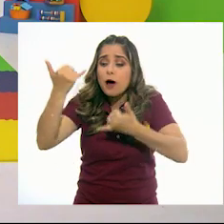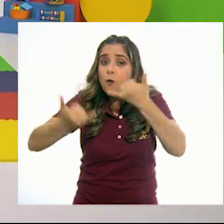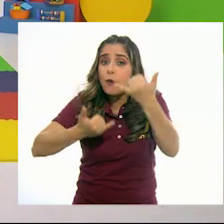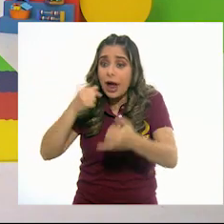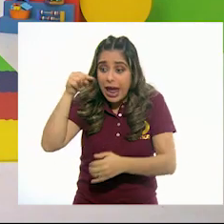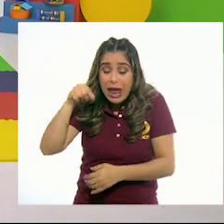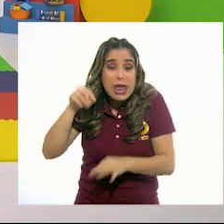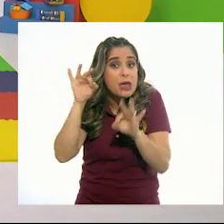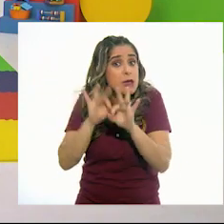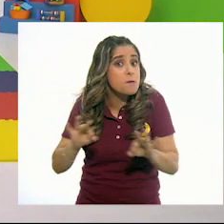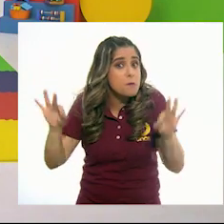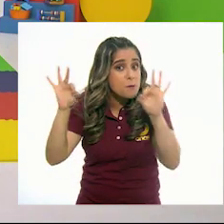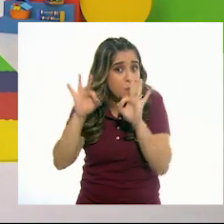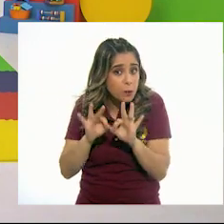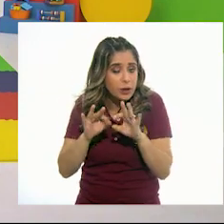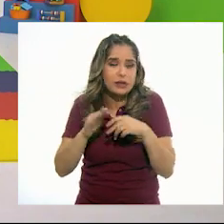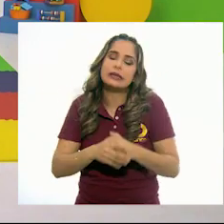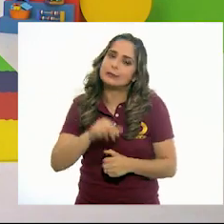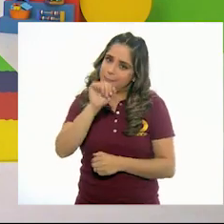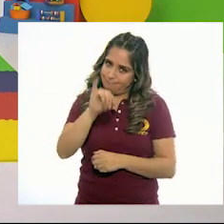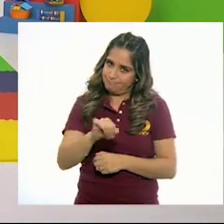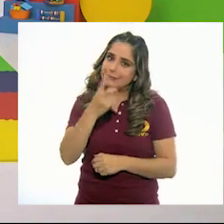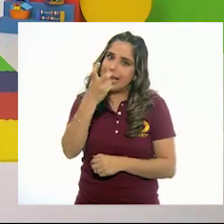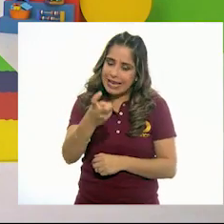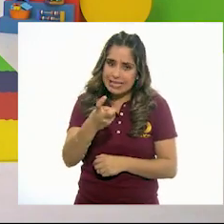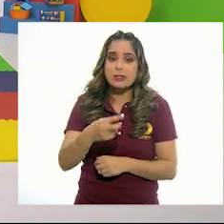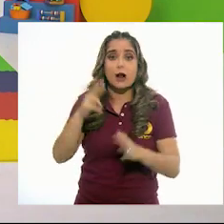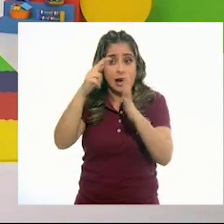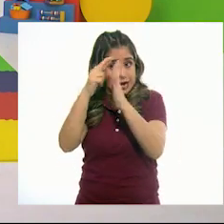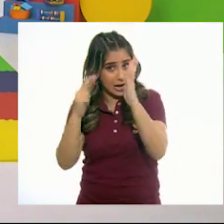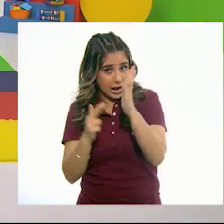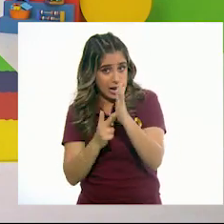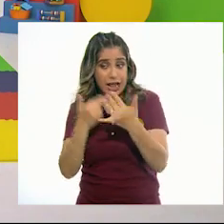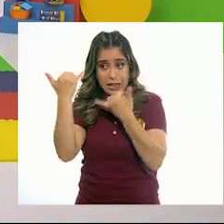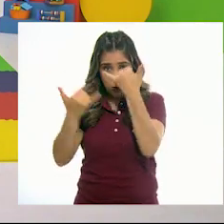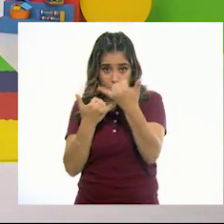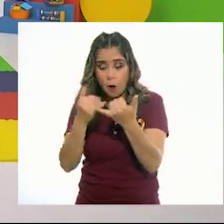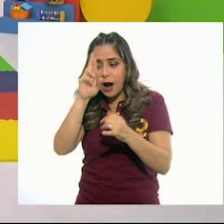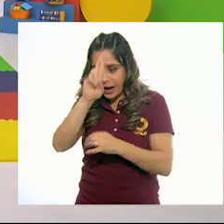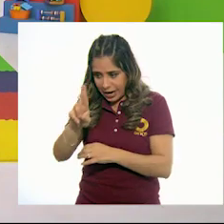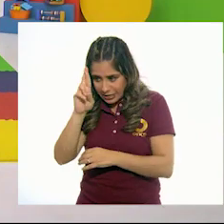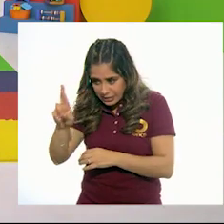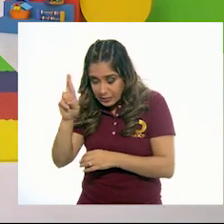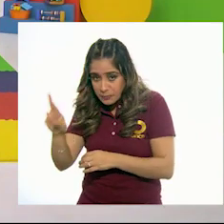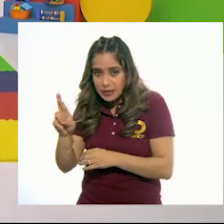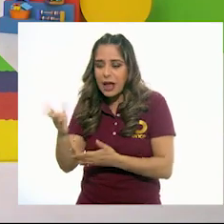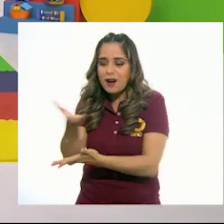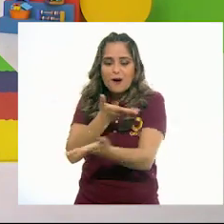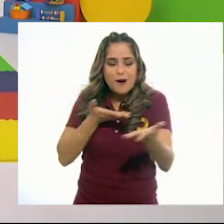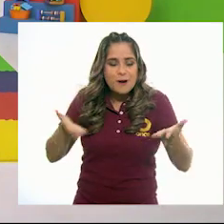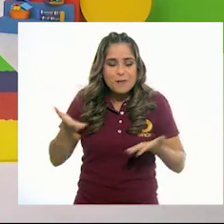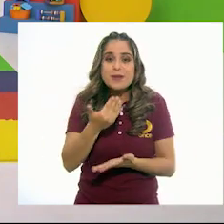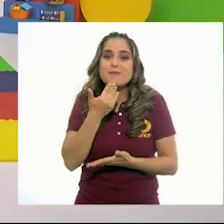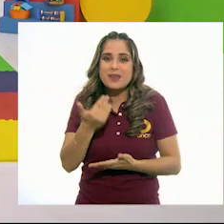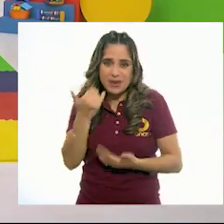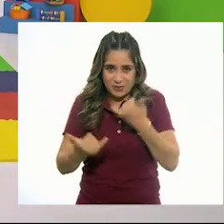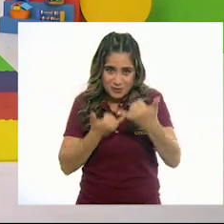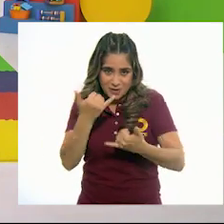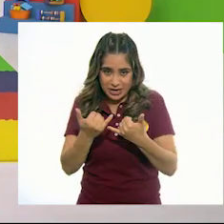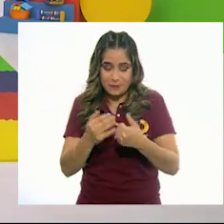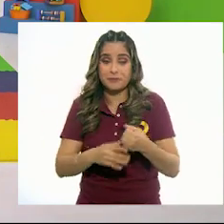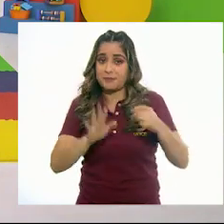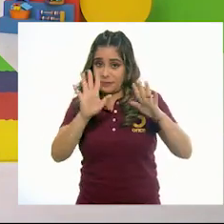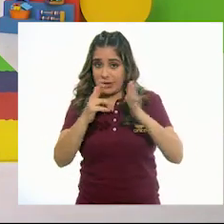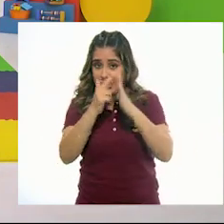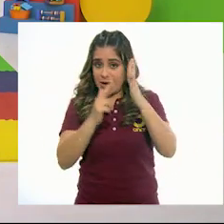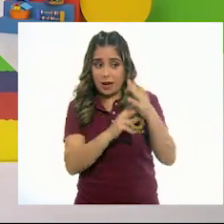Así es, tenemos que respetar las reglas para convivir mejor entre nosotros. Ya nuestro espacio está libre de objetos que nos puedan